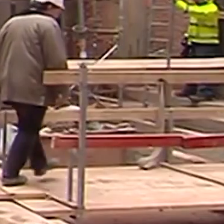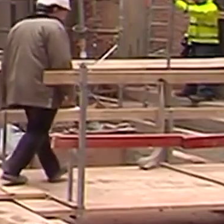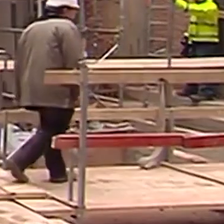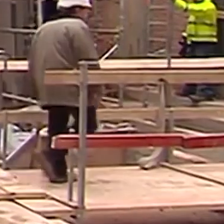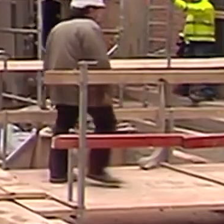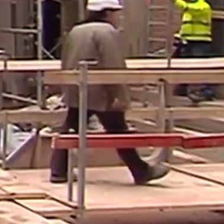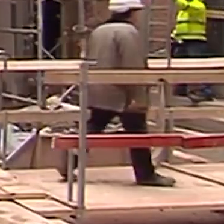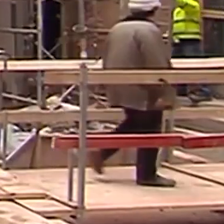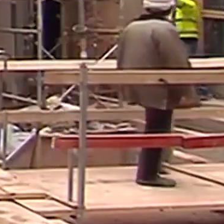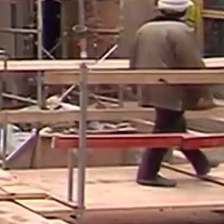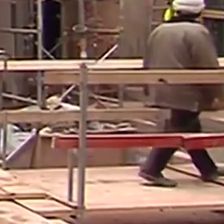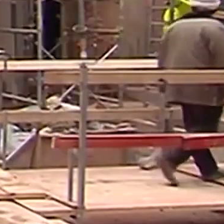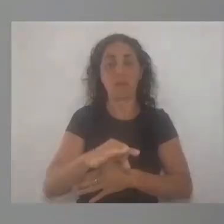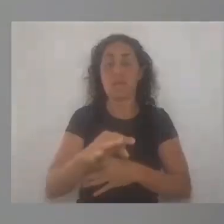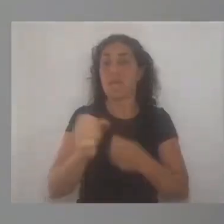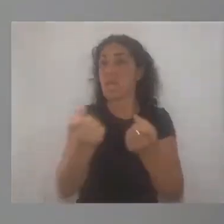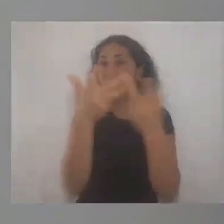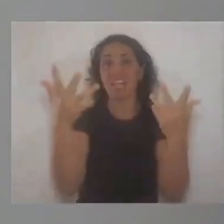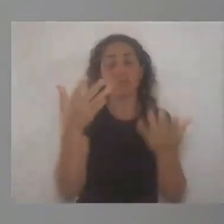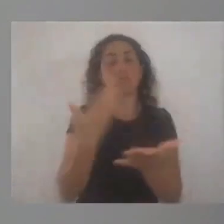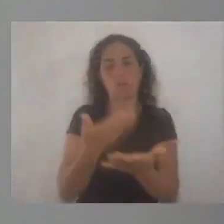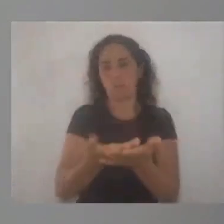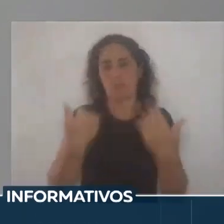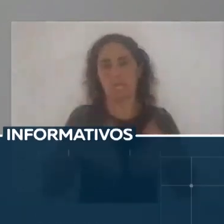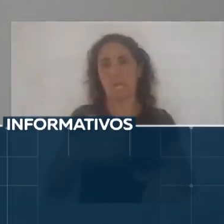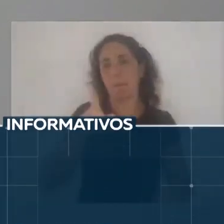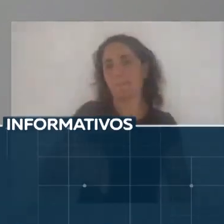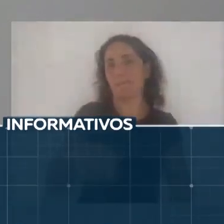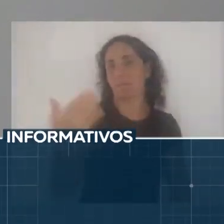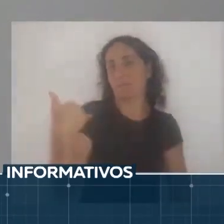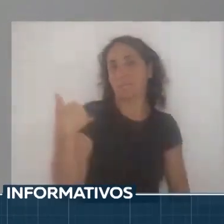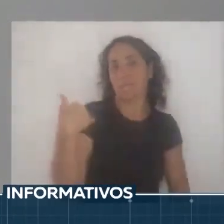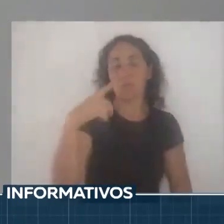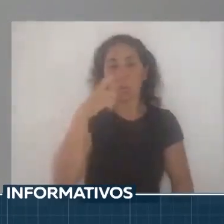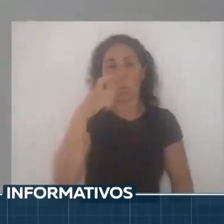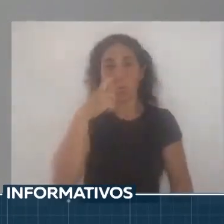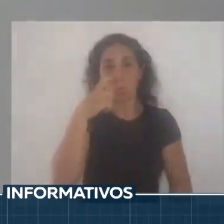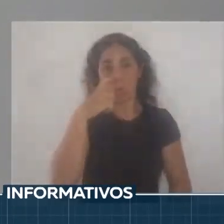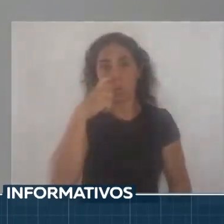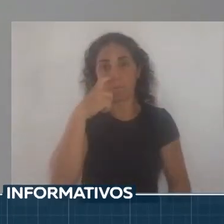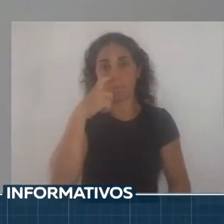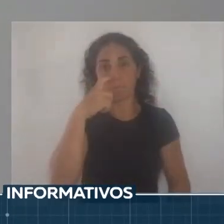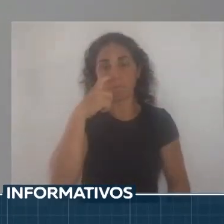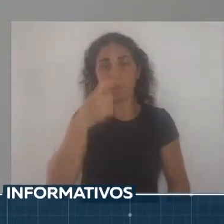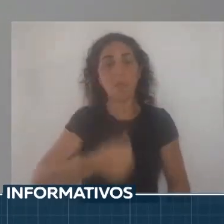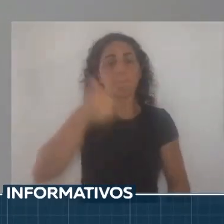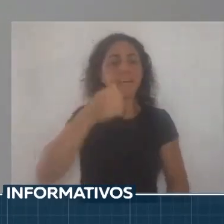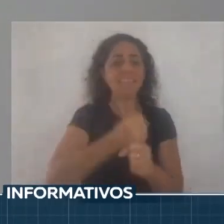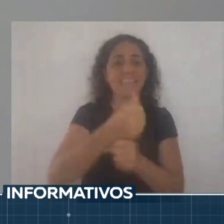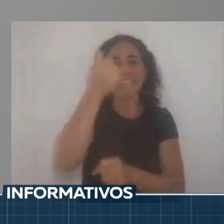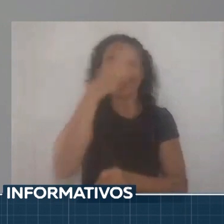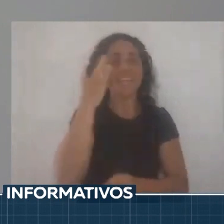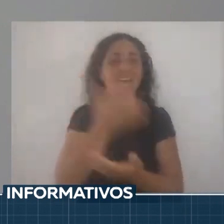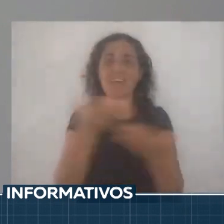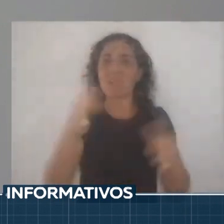622.446 afiliados el mes pasado de junio es el mes en el que más trabajadores y trabajadores ha habido afiliados